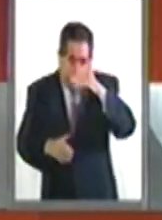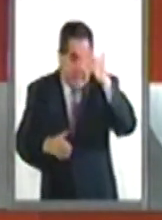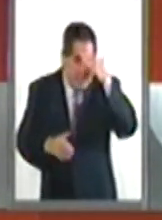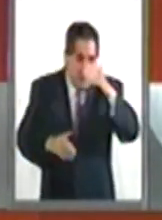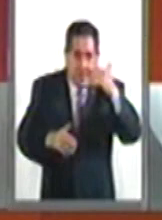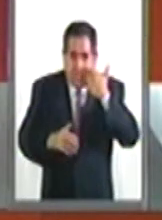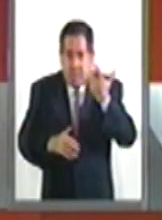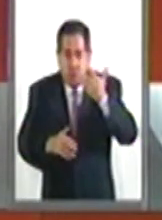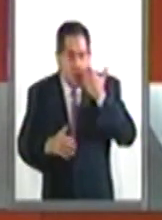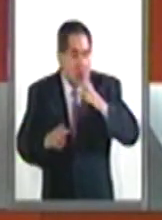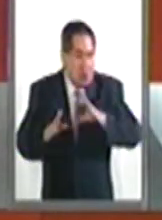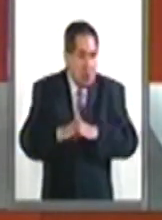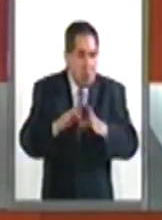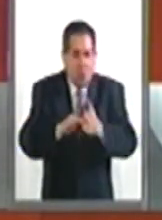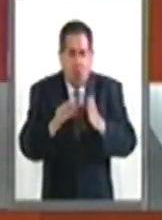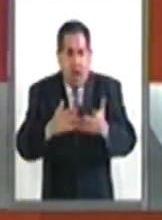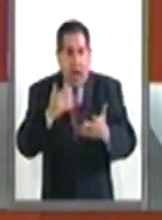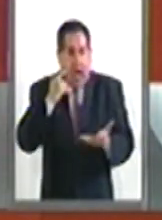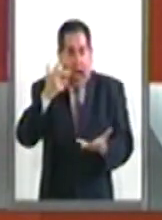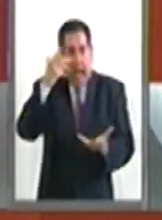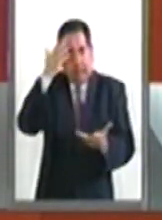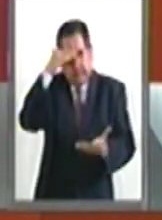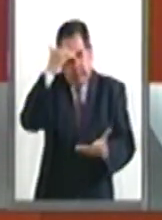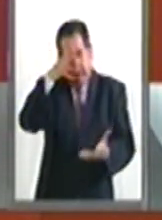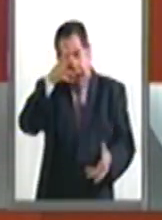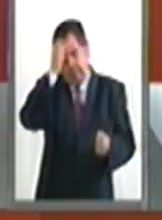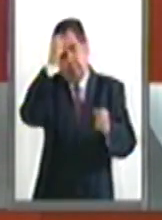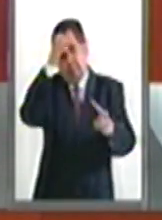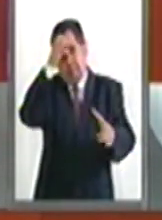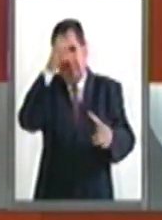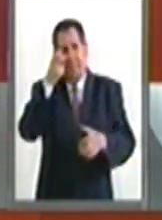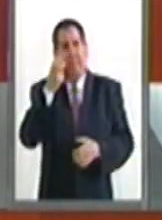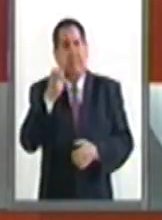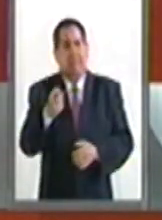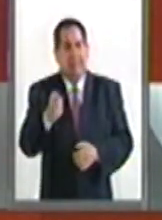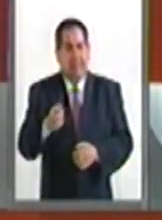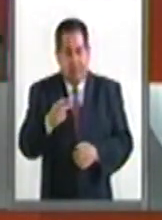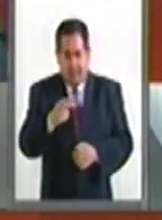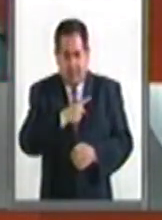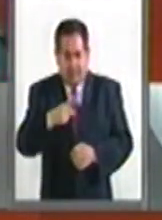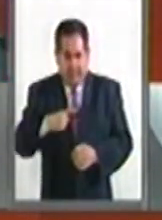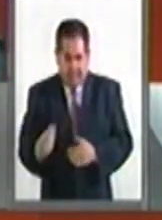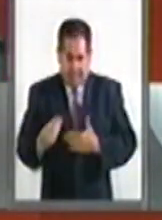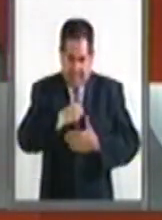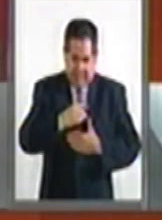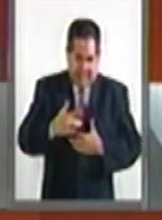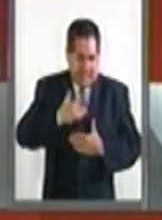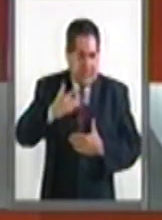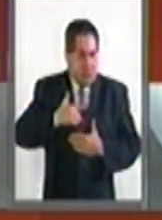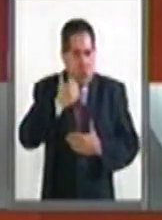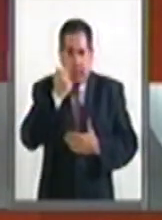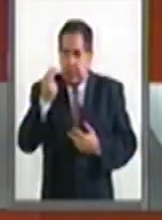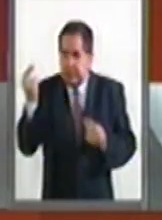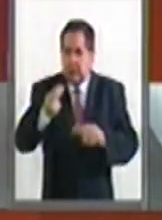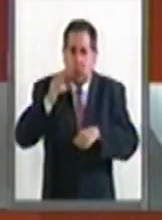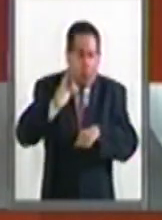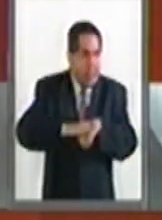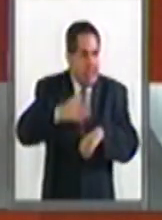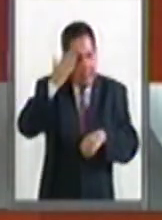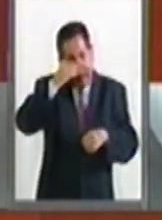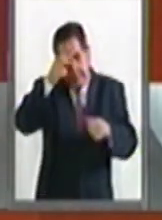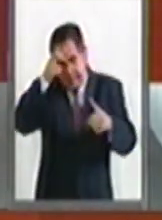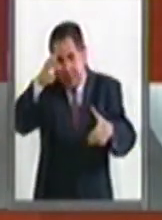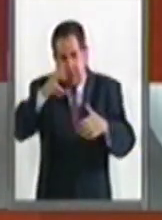unas hazañas humanas por excelencia es la necesidad de saber después de instalar en su conciencia una duda que requiere